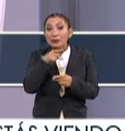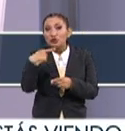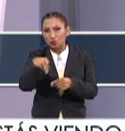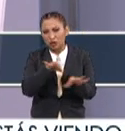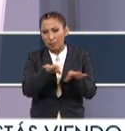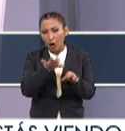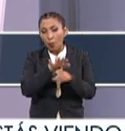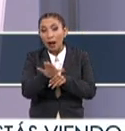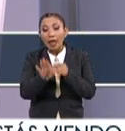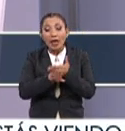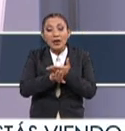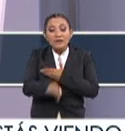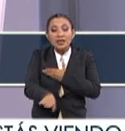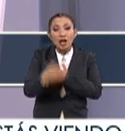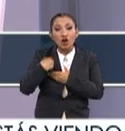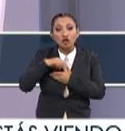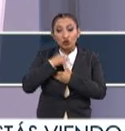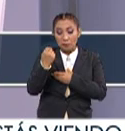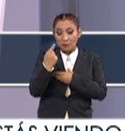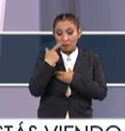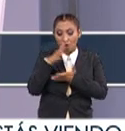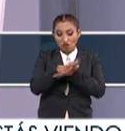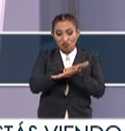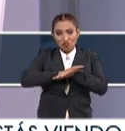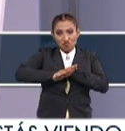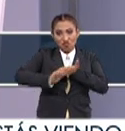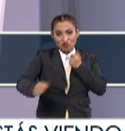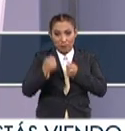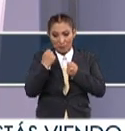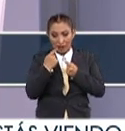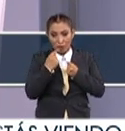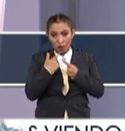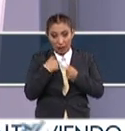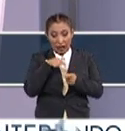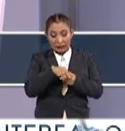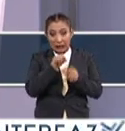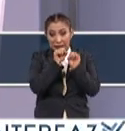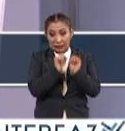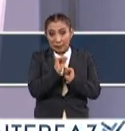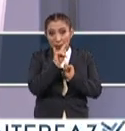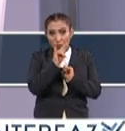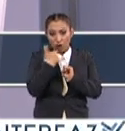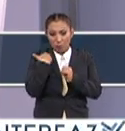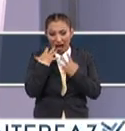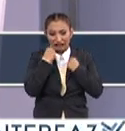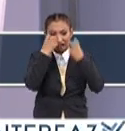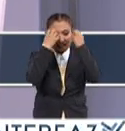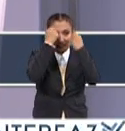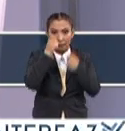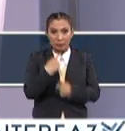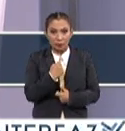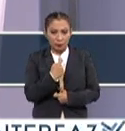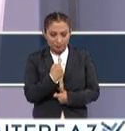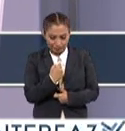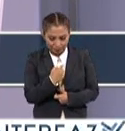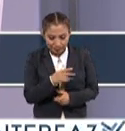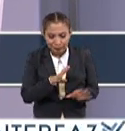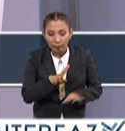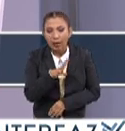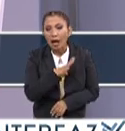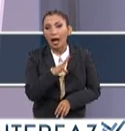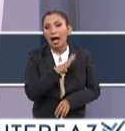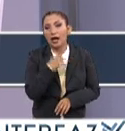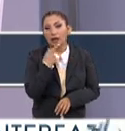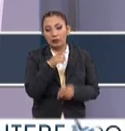función evitar que nos autodestruyamos. Es una capacidad destructiva enorme la que tiene el sistema inmune. Entonces,